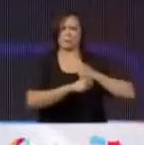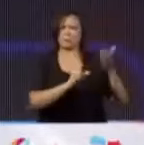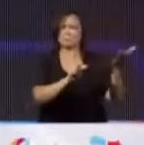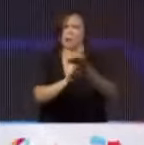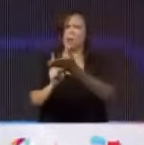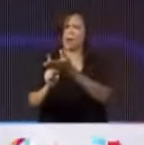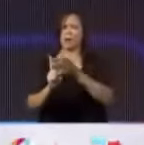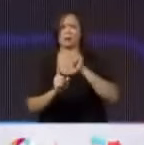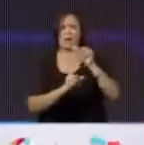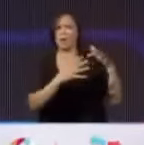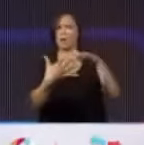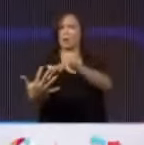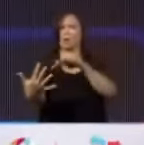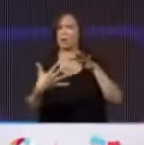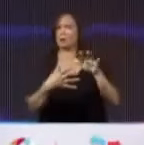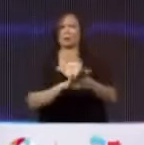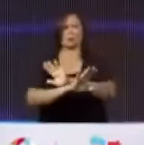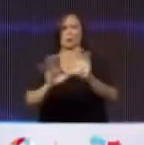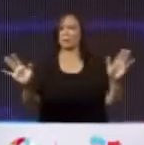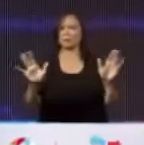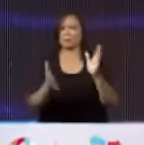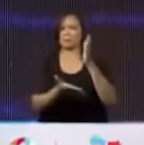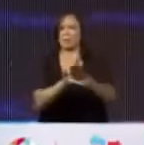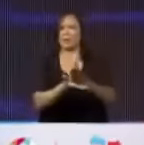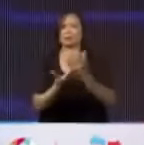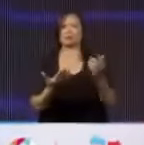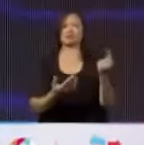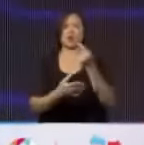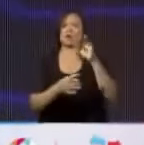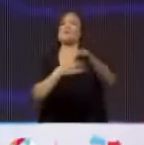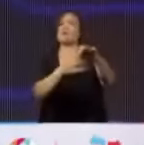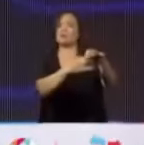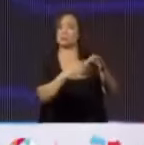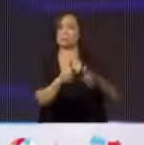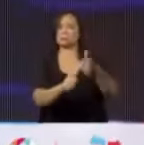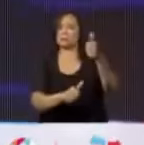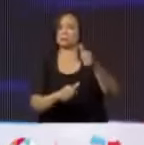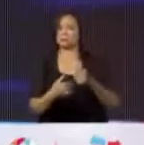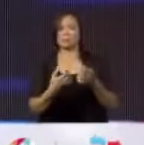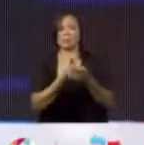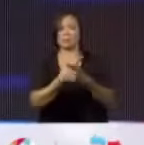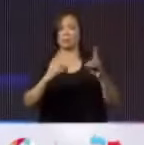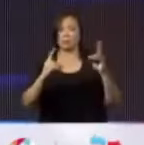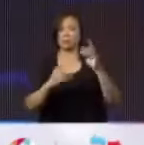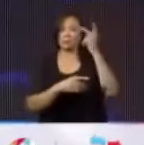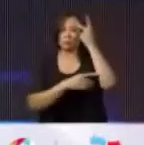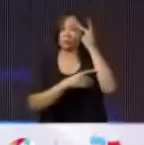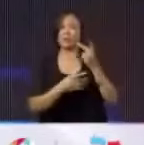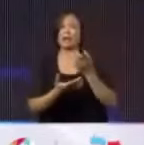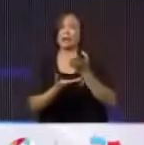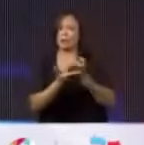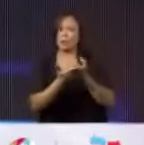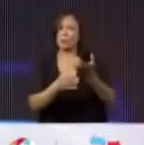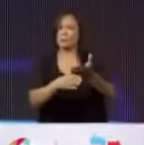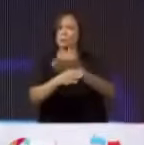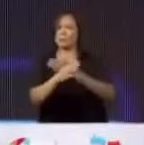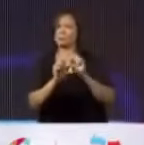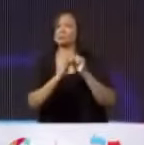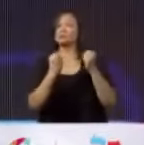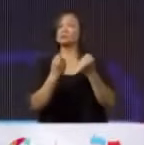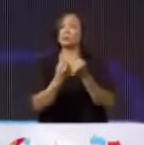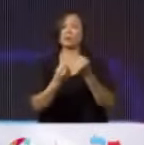derecha, ya no más guerrilla de izquierda. Alcanzando la estabilidad política democrática, hemos avanzado en el orden económico y